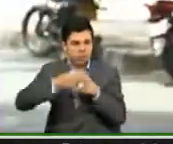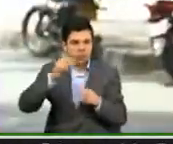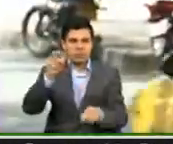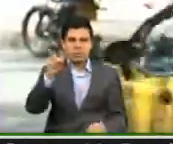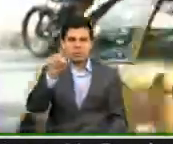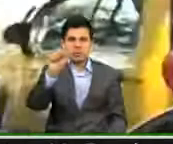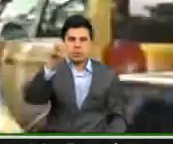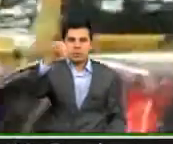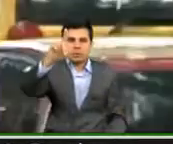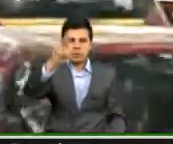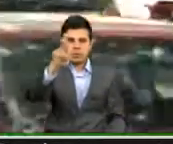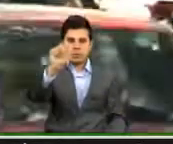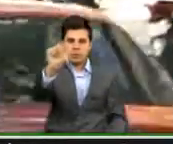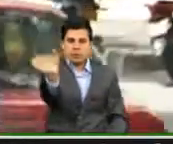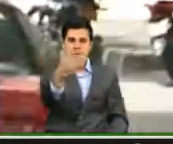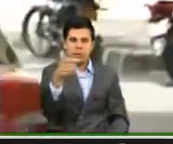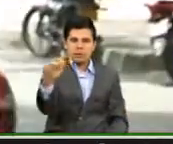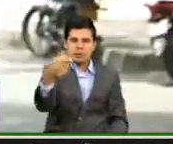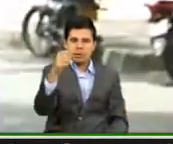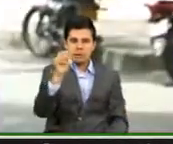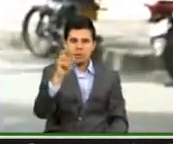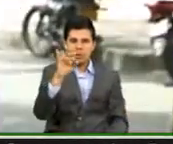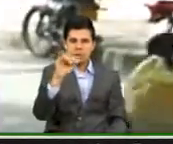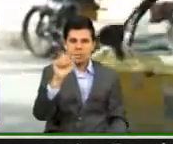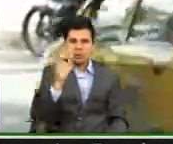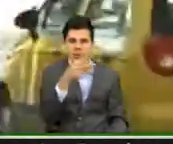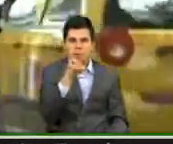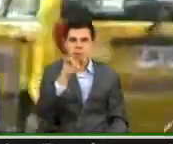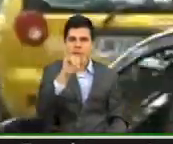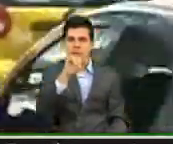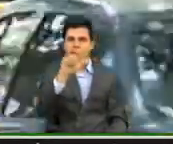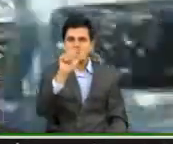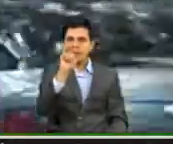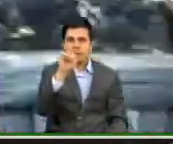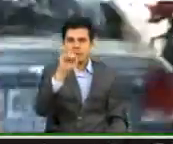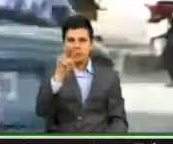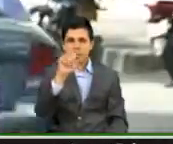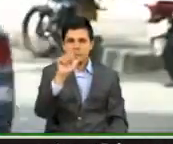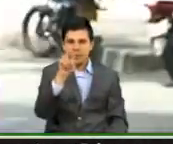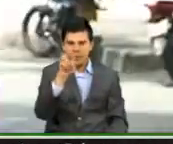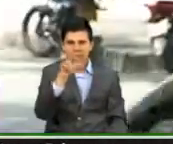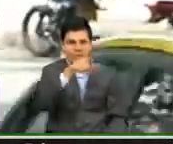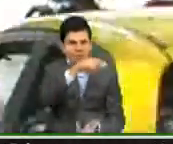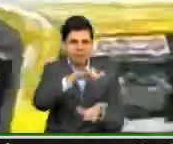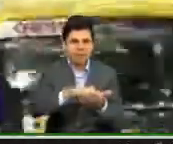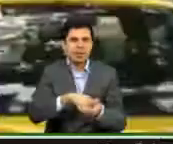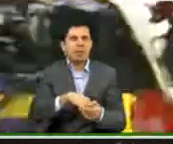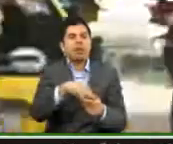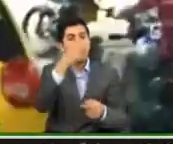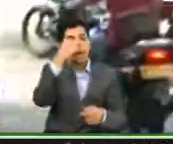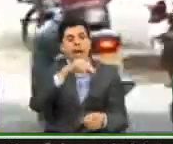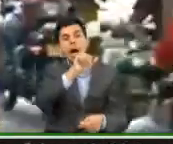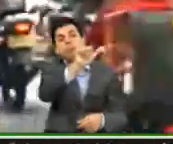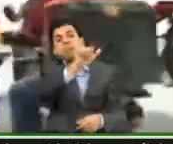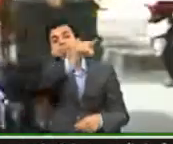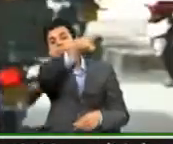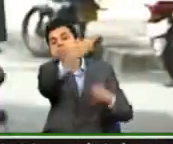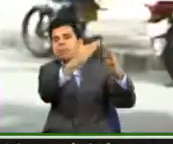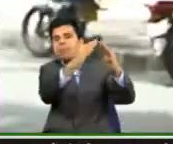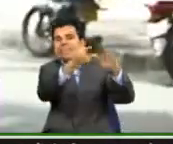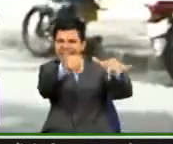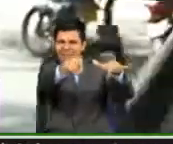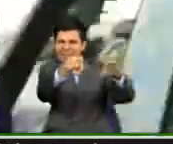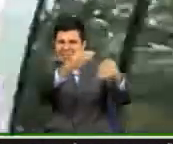Villamizar, pues iba a recoger a su hija de 6 meses cuando fue interceptada por 3 hombres que se movilizaban en